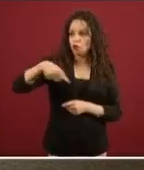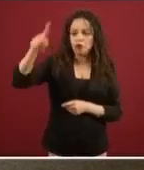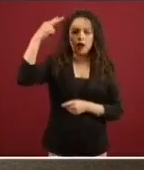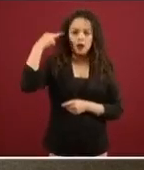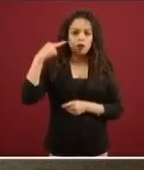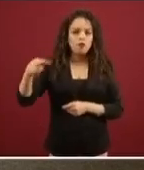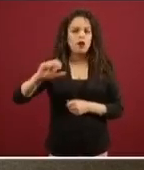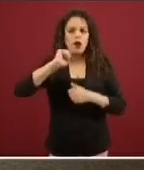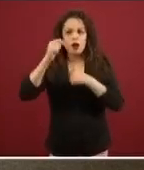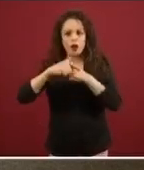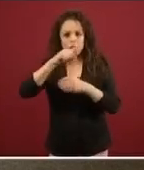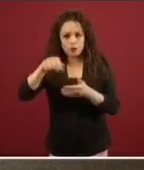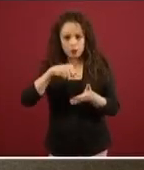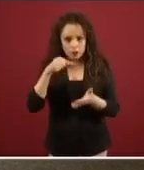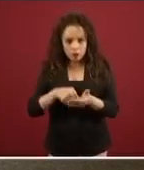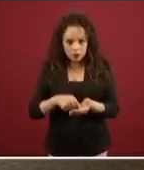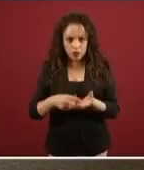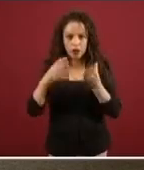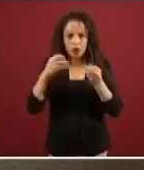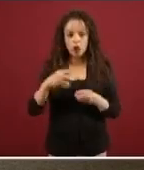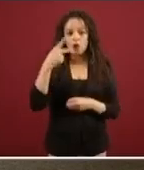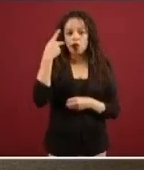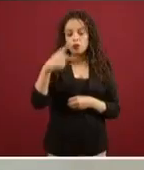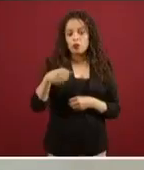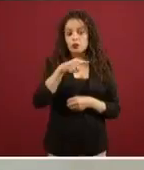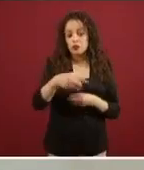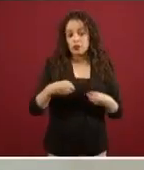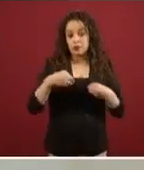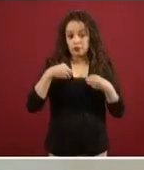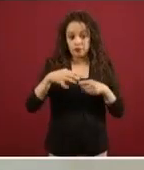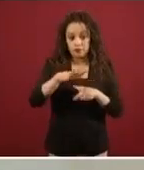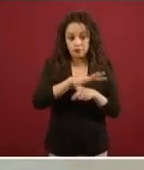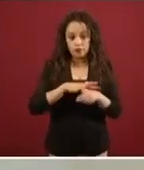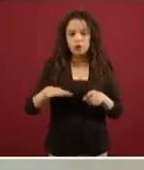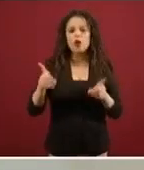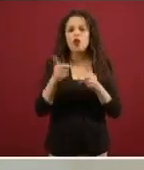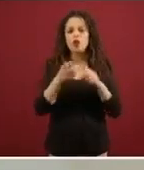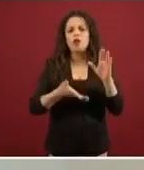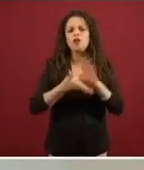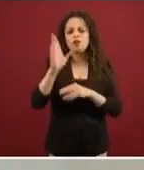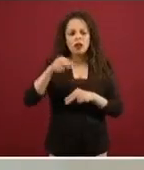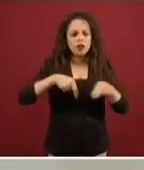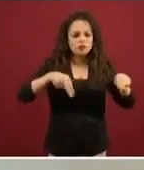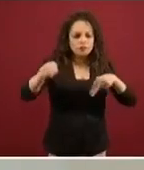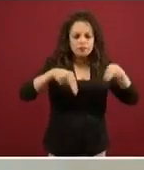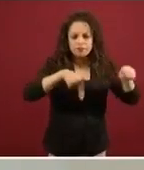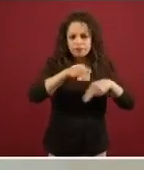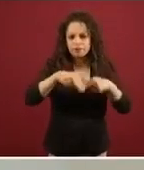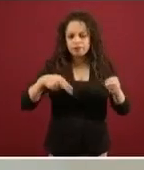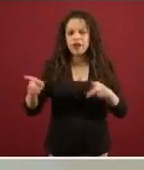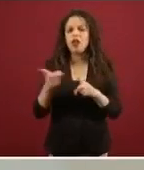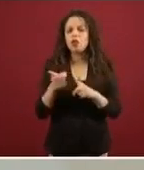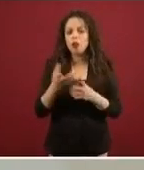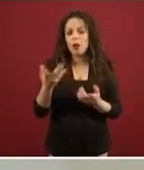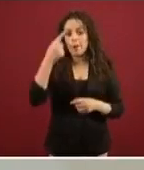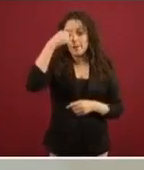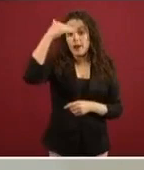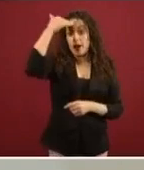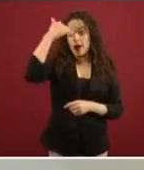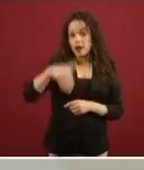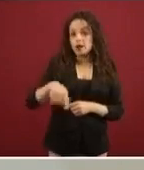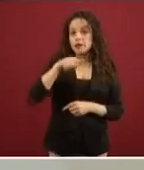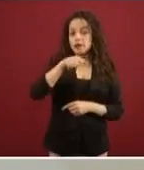o de vueltas dentro de su comunidad para poder identificar en su momento dispersión o importación de la enfermedad, que requisitan todos